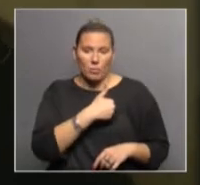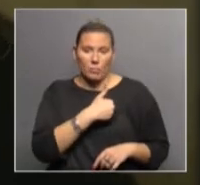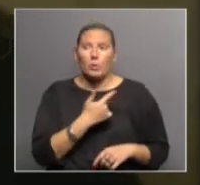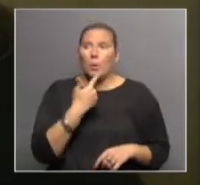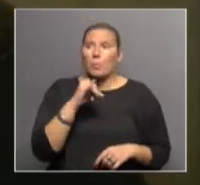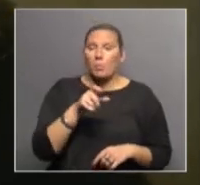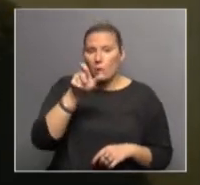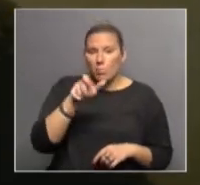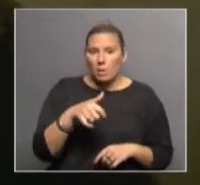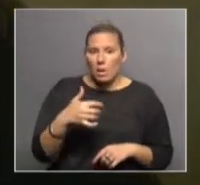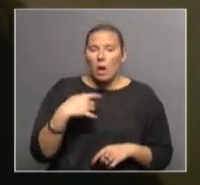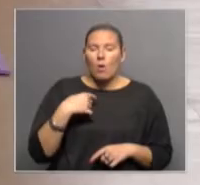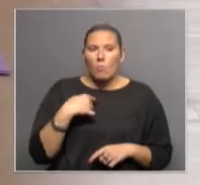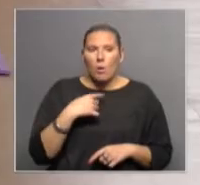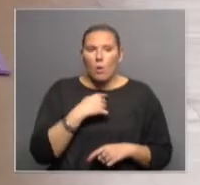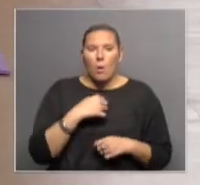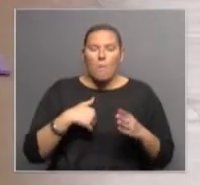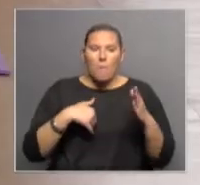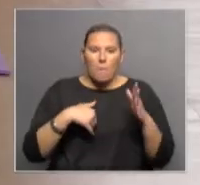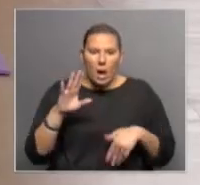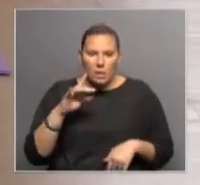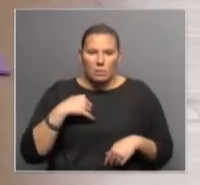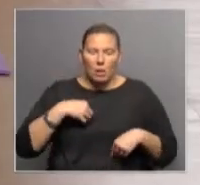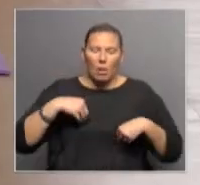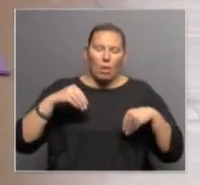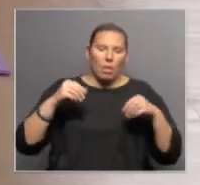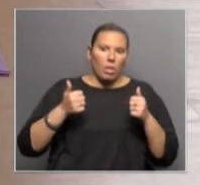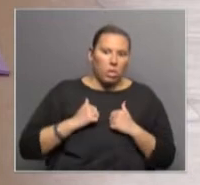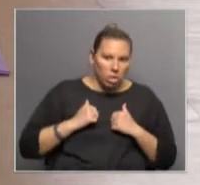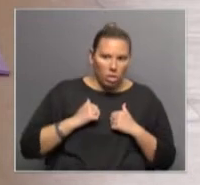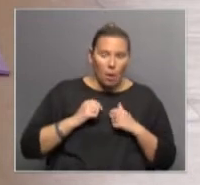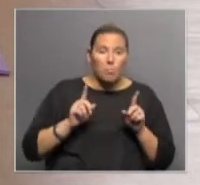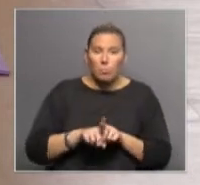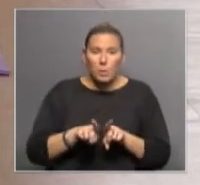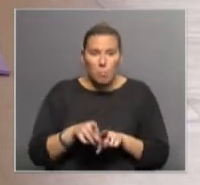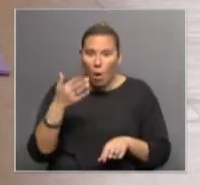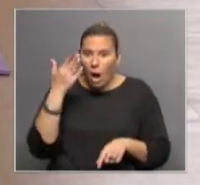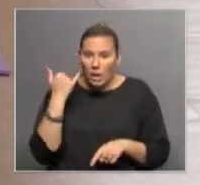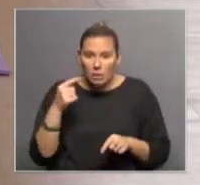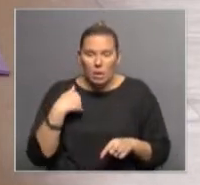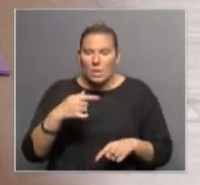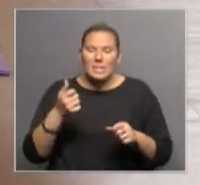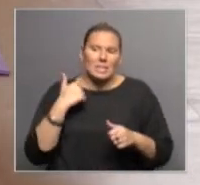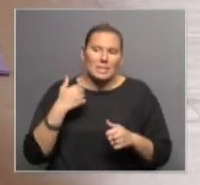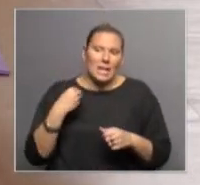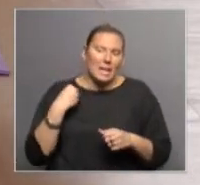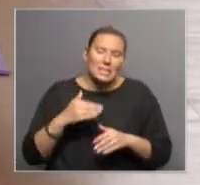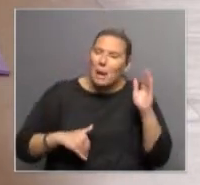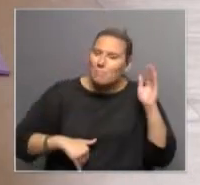Por ejemplo, una percepción del esfuerzo mayor, o sea, una fatiga precoz, o sea, con el mismo esfuerzo que hacía antes se cansa más.